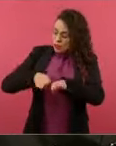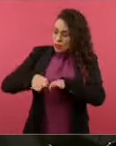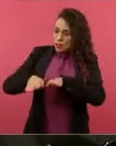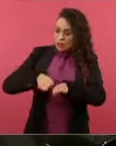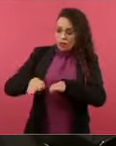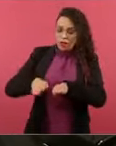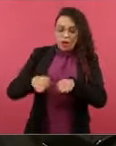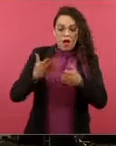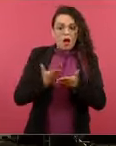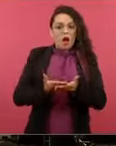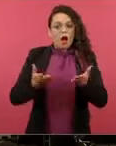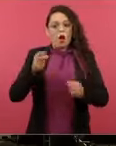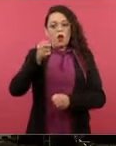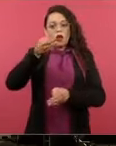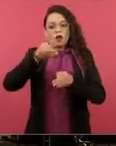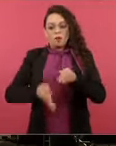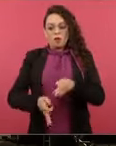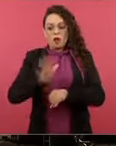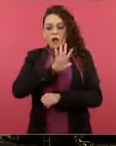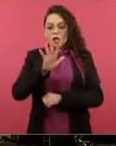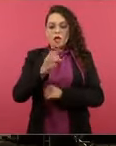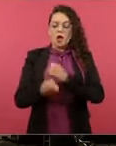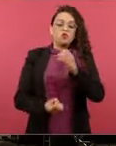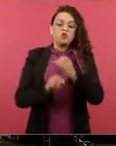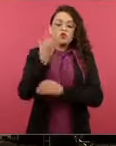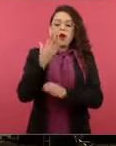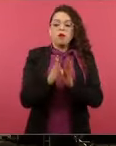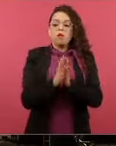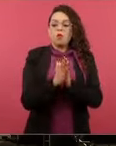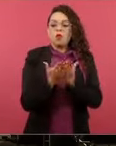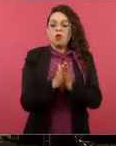esta visión de